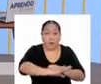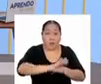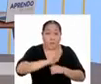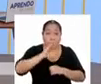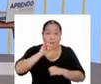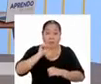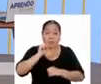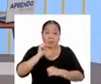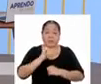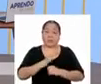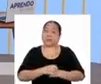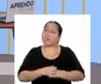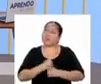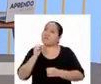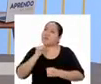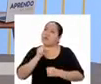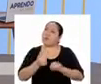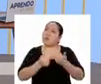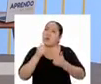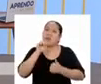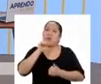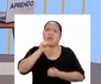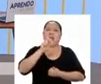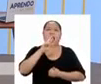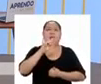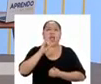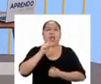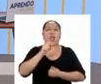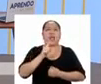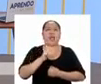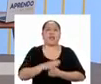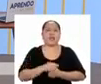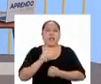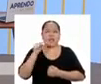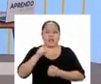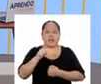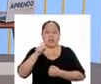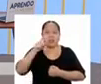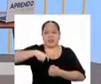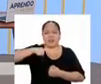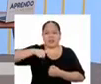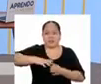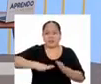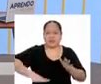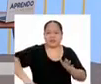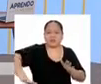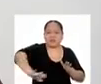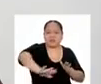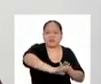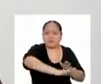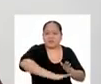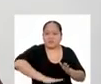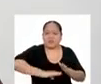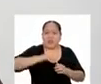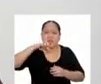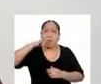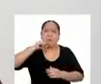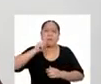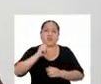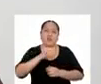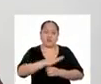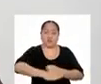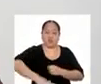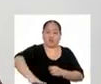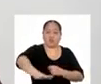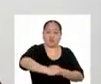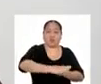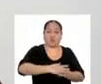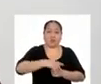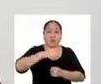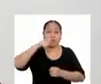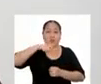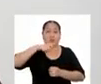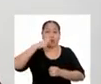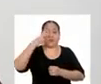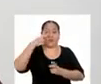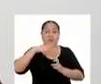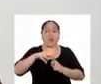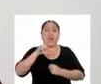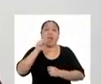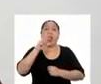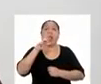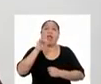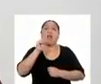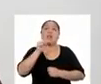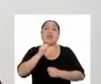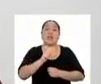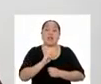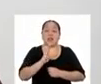Ajá. ¿Cuál será el área del pedazo de tela que necesitaría para el piso? Para determinar eso, debemos calcular el área de